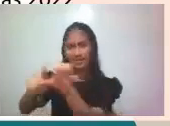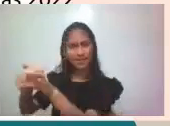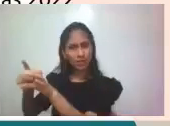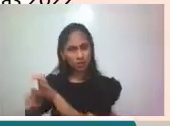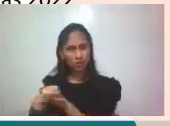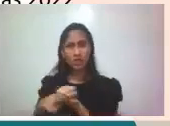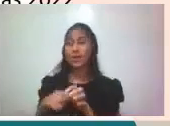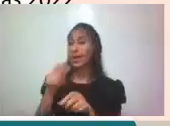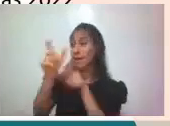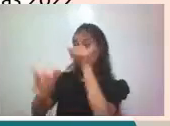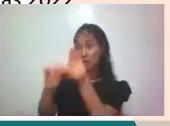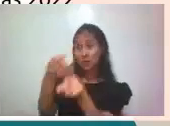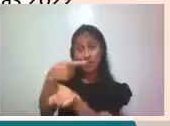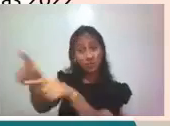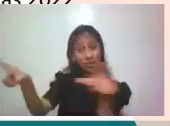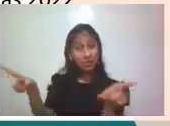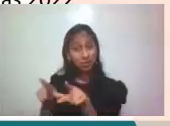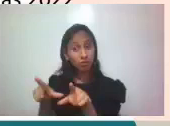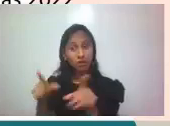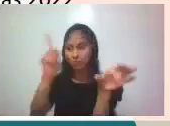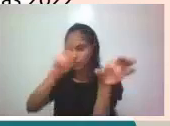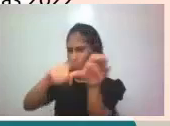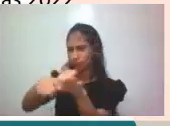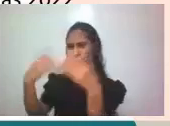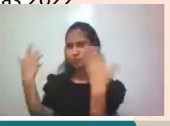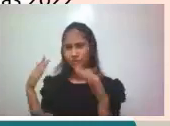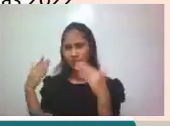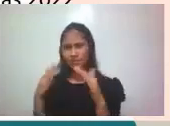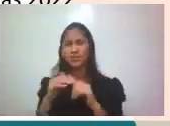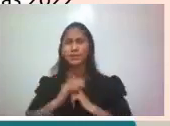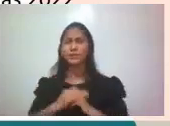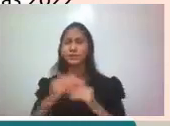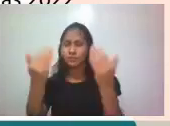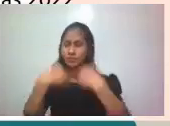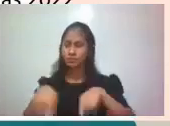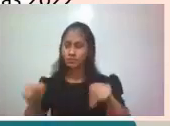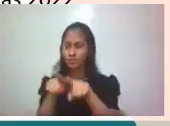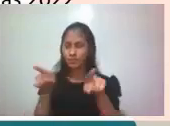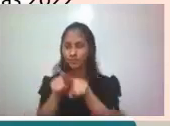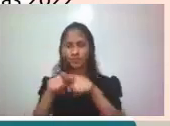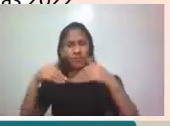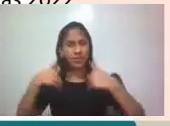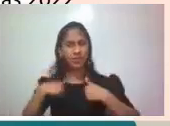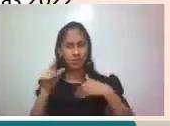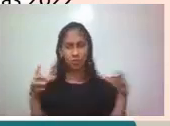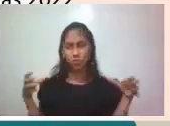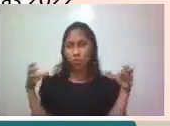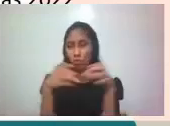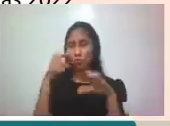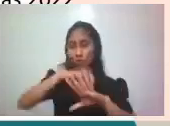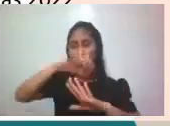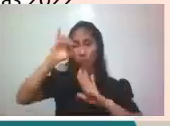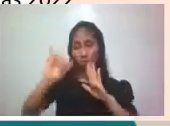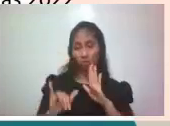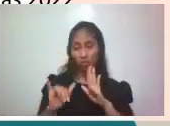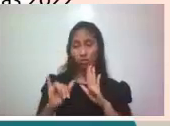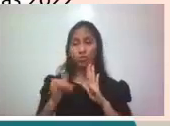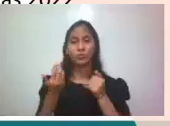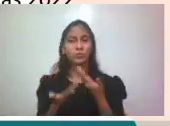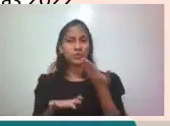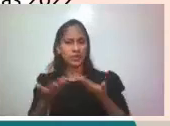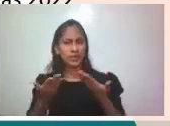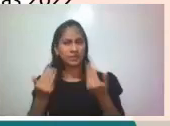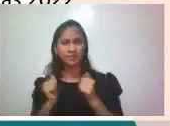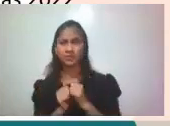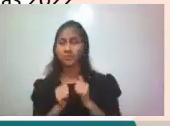las distintas direcciones evaluadoras. También tenemos un conjunto de proyectos que tienen una situación